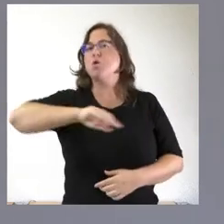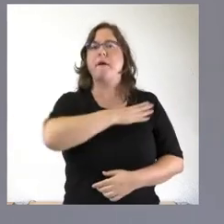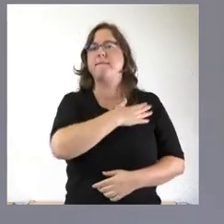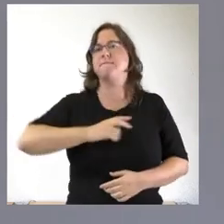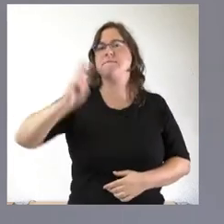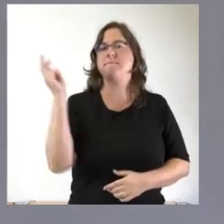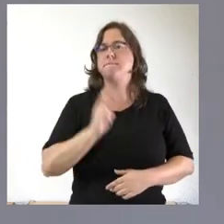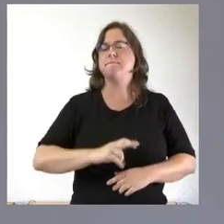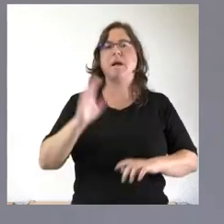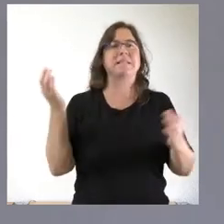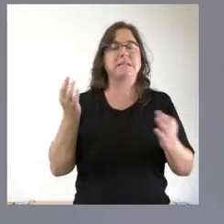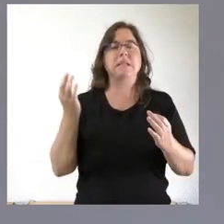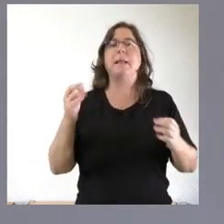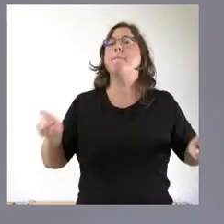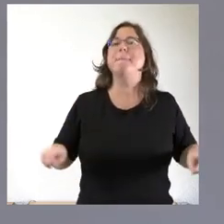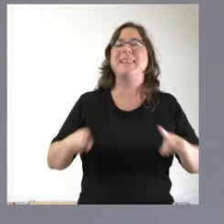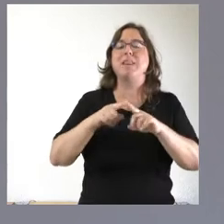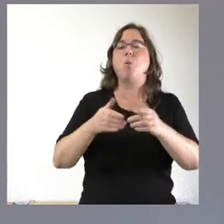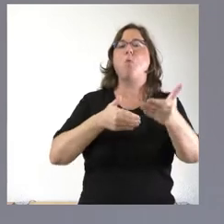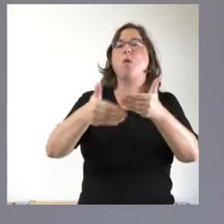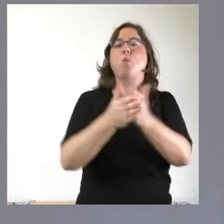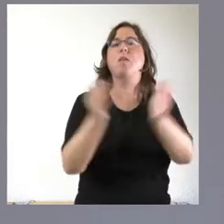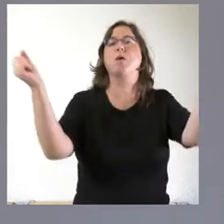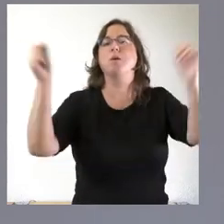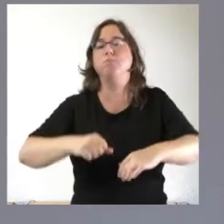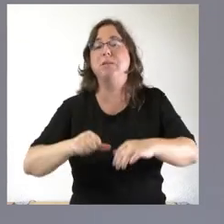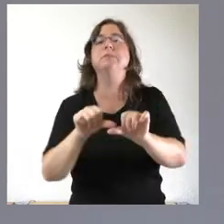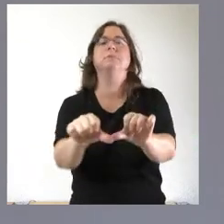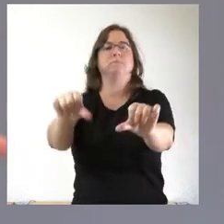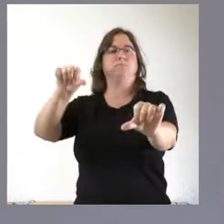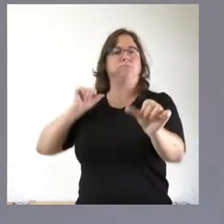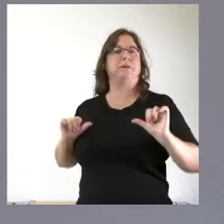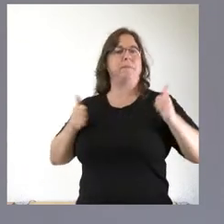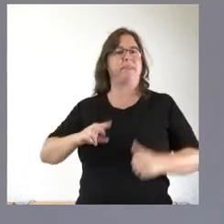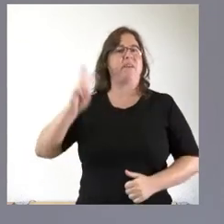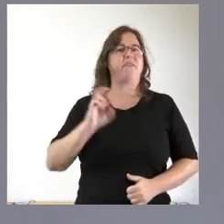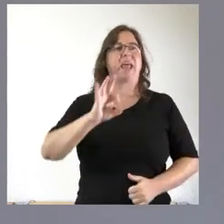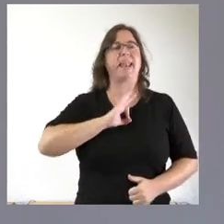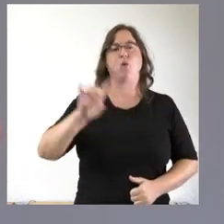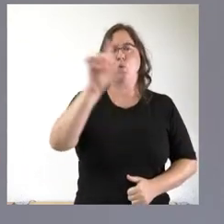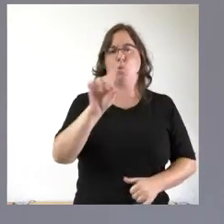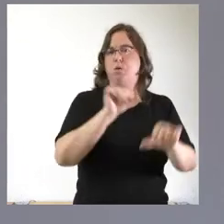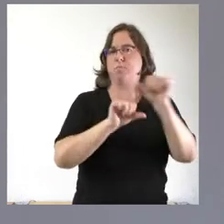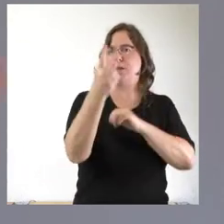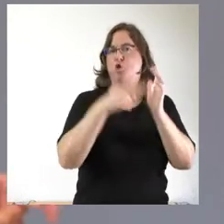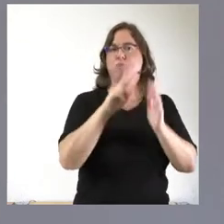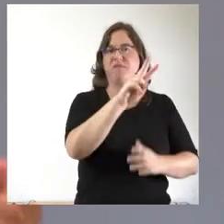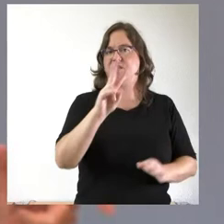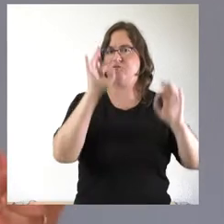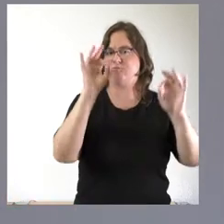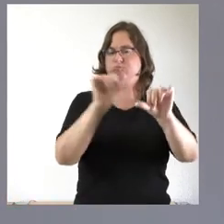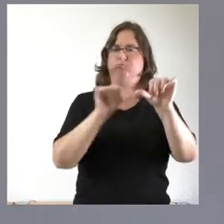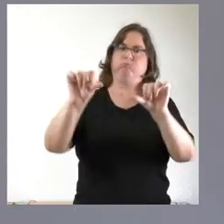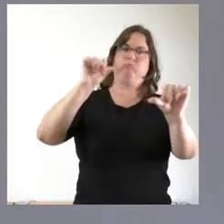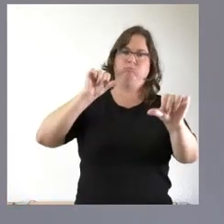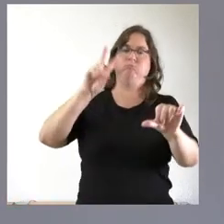asegurar que, independientemente del plazo, la retroactividad sobre la renta se produce, no así sobre el tema del impuesto de transmisiones y otros